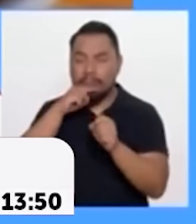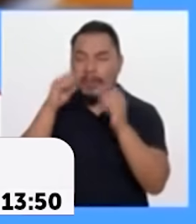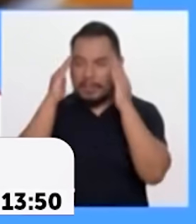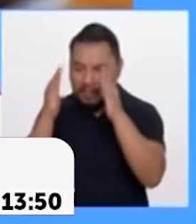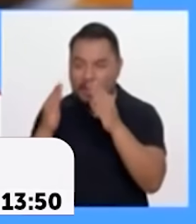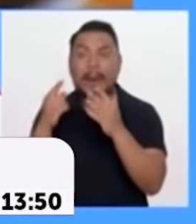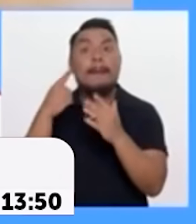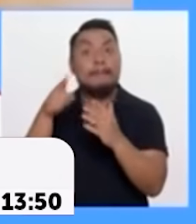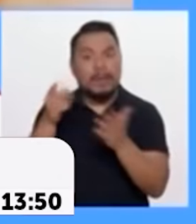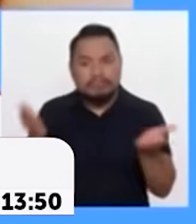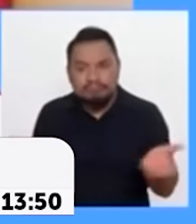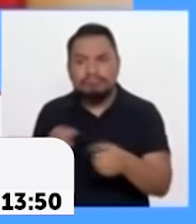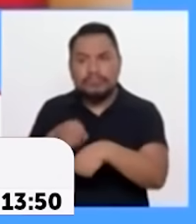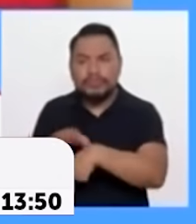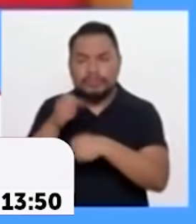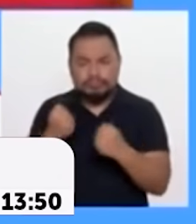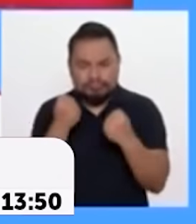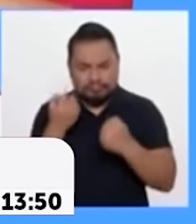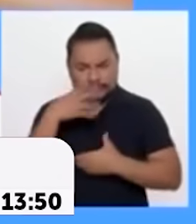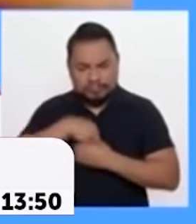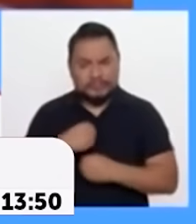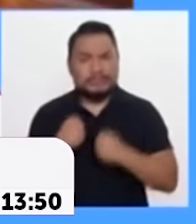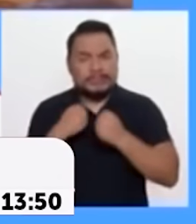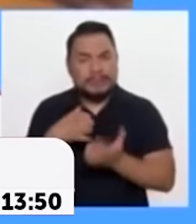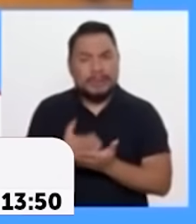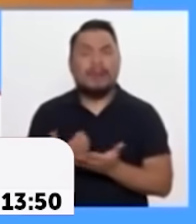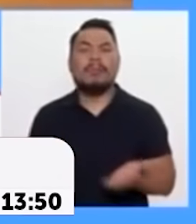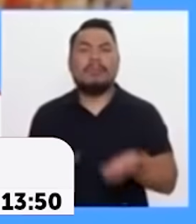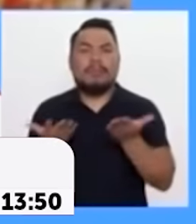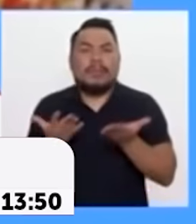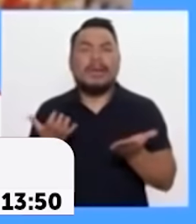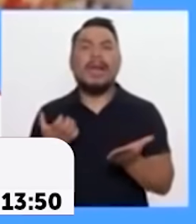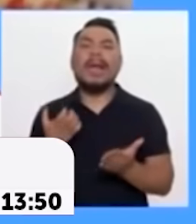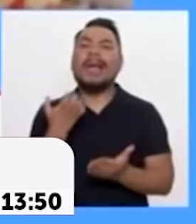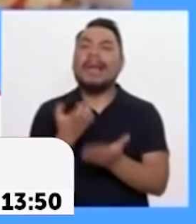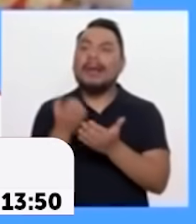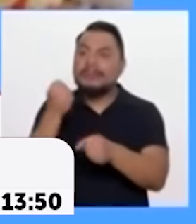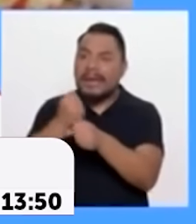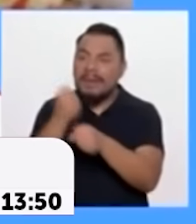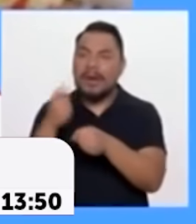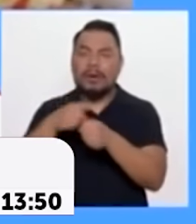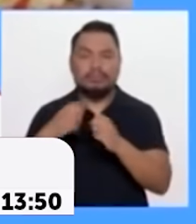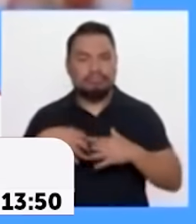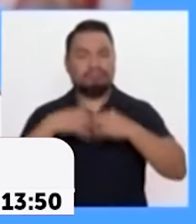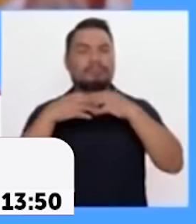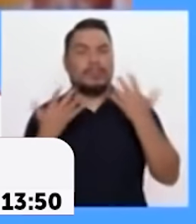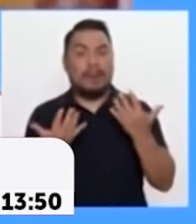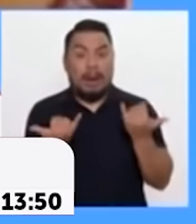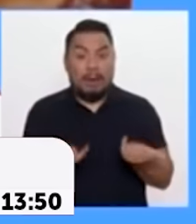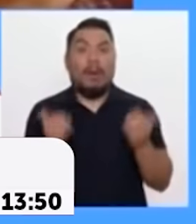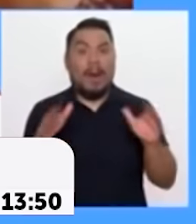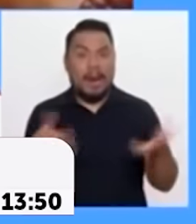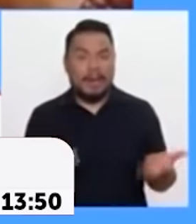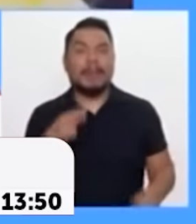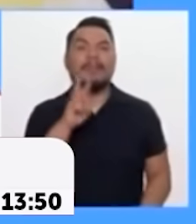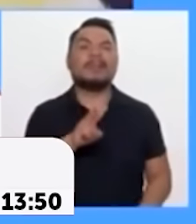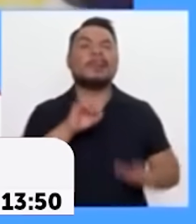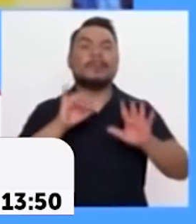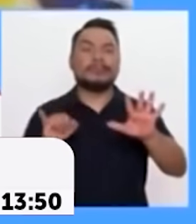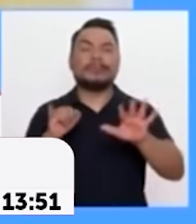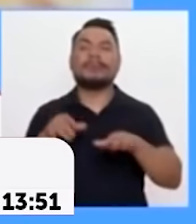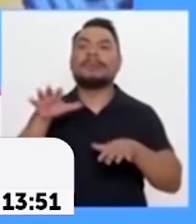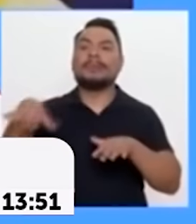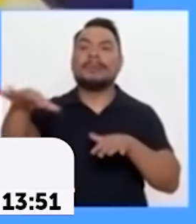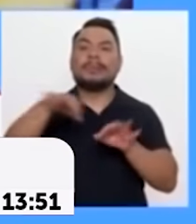a través de su autonomía económica. En este momento contamos con 26 redes regionales de